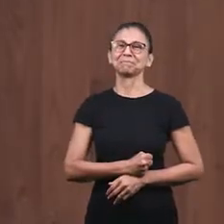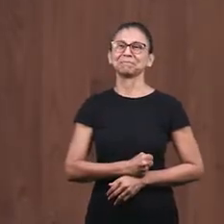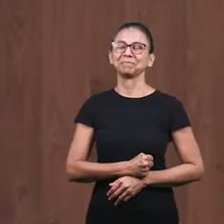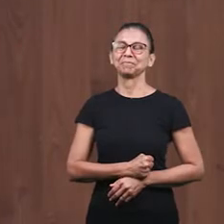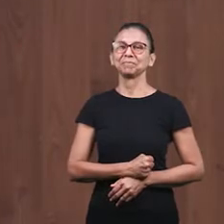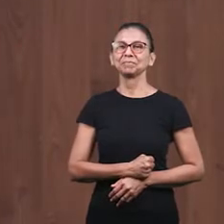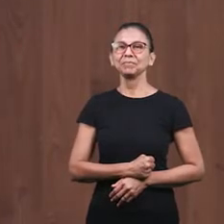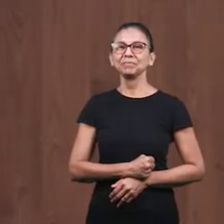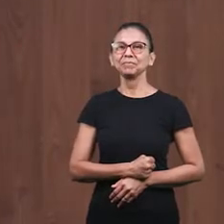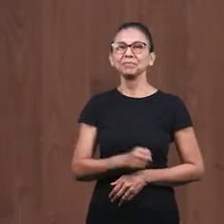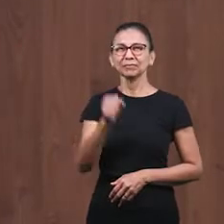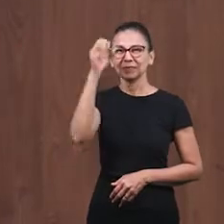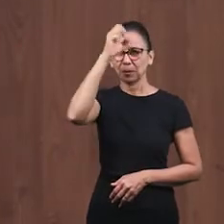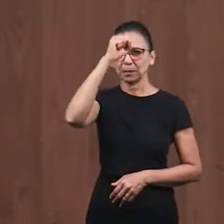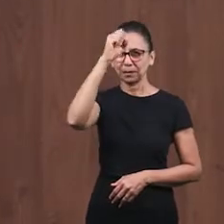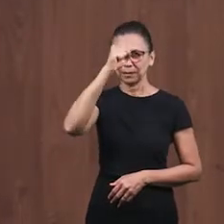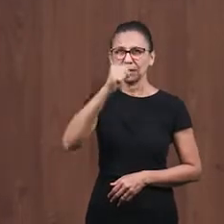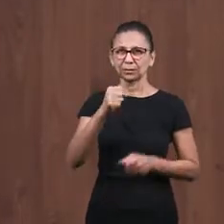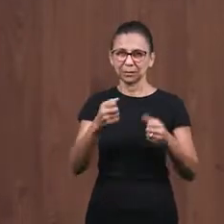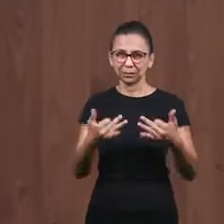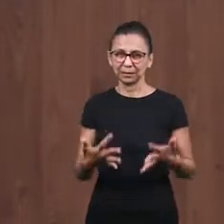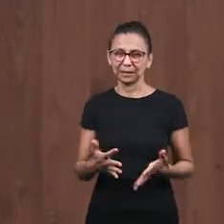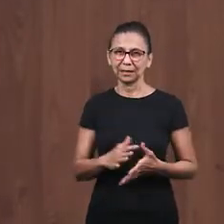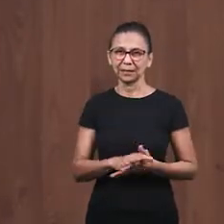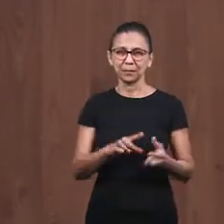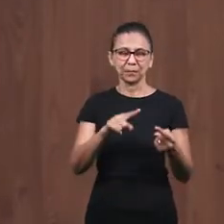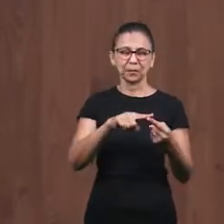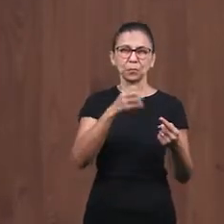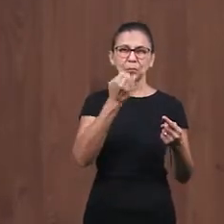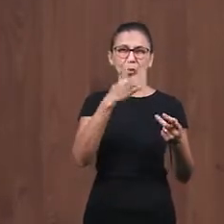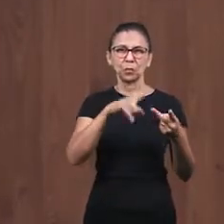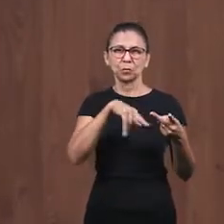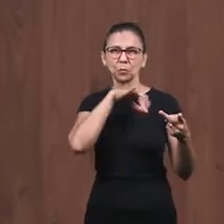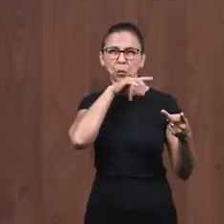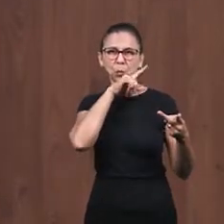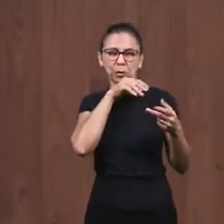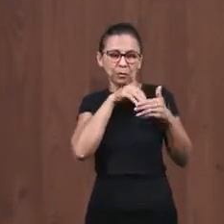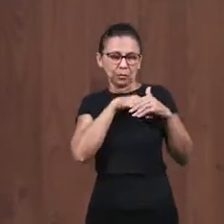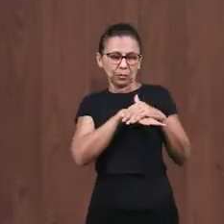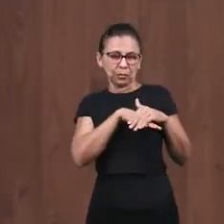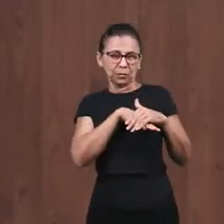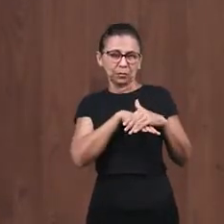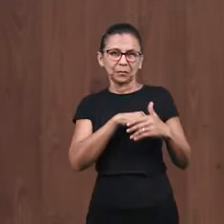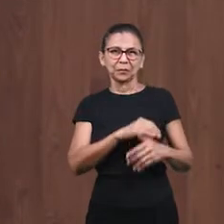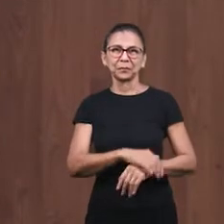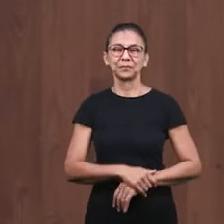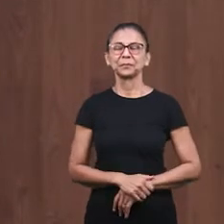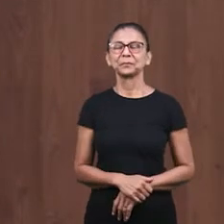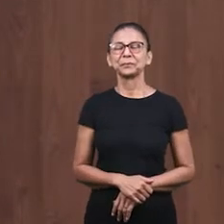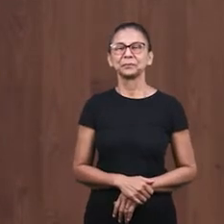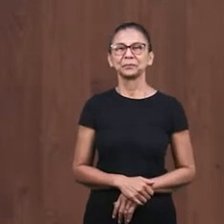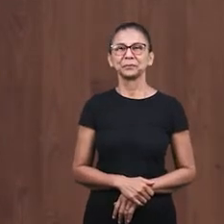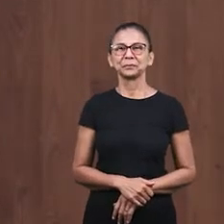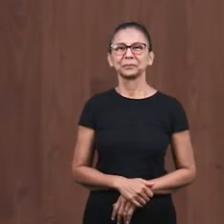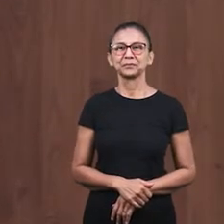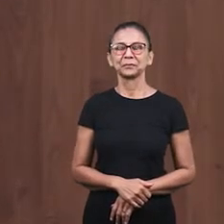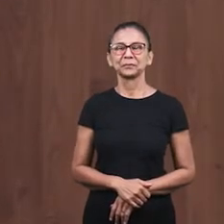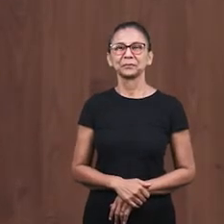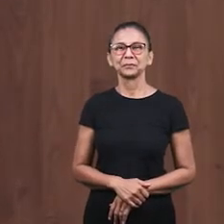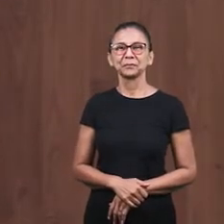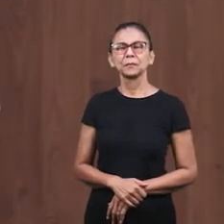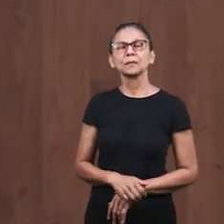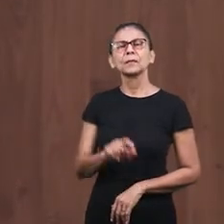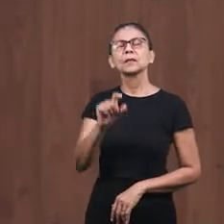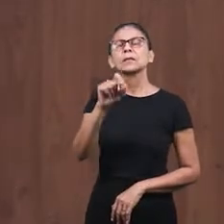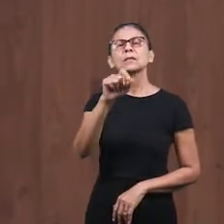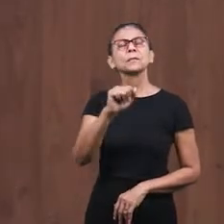fe nosotros somos salvos. Ahora que yo les expliqué sobre lo que es el buen depósito y mal